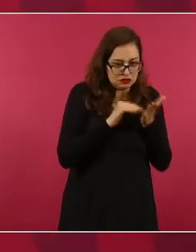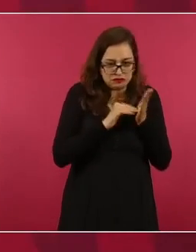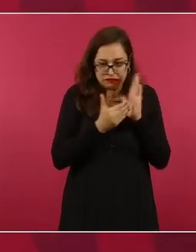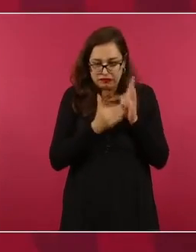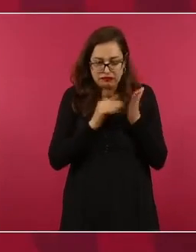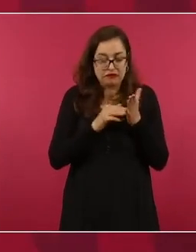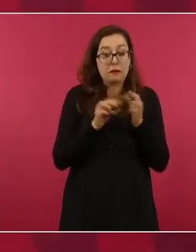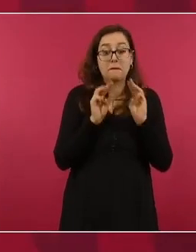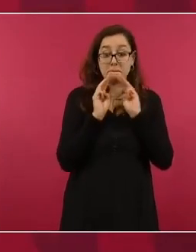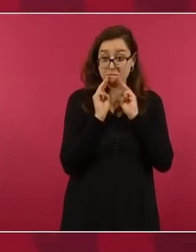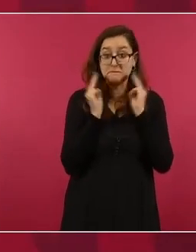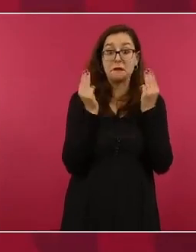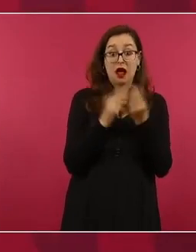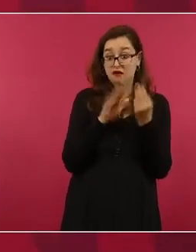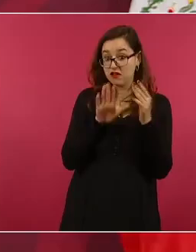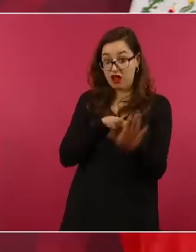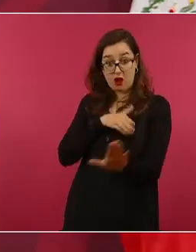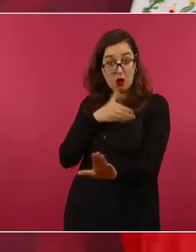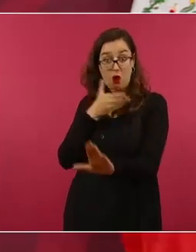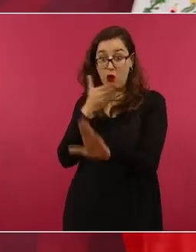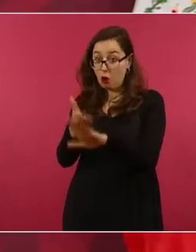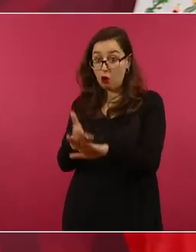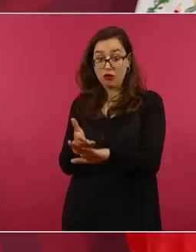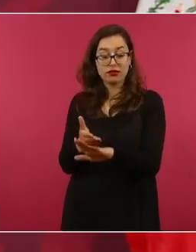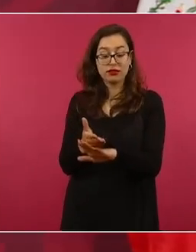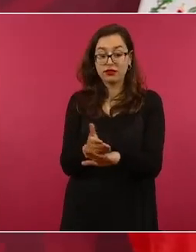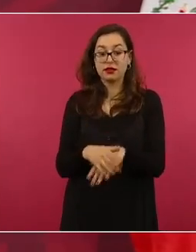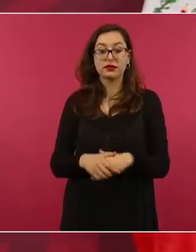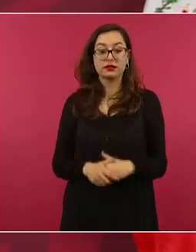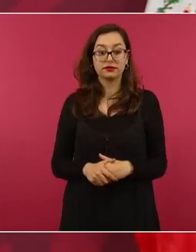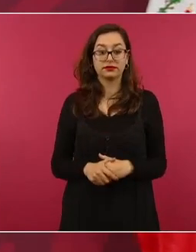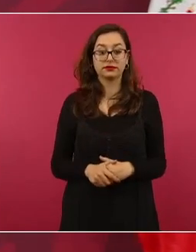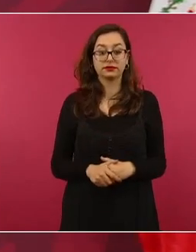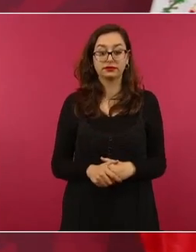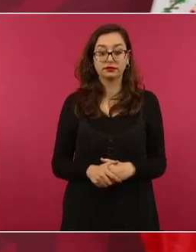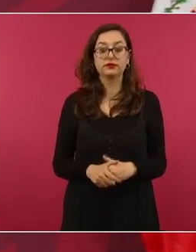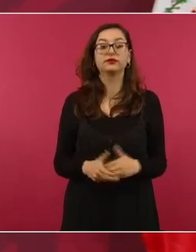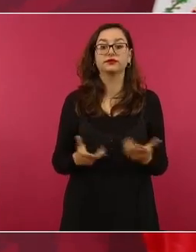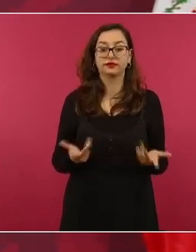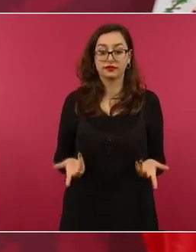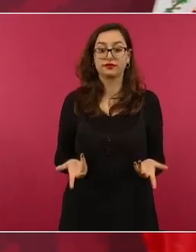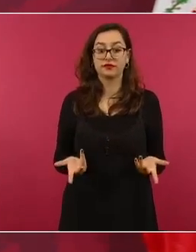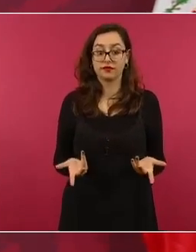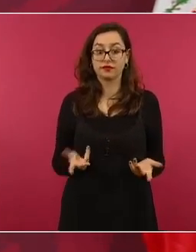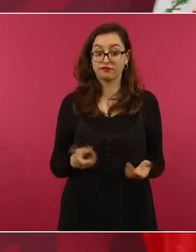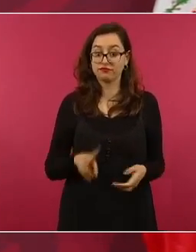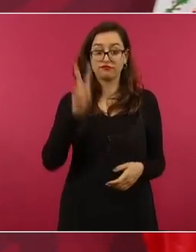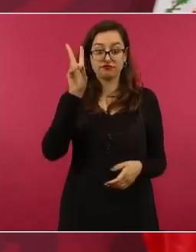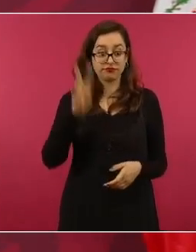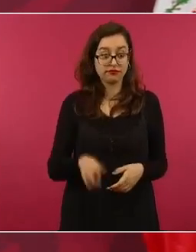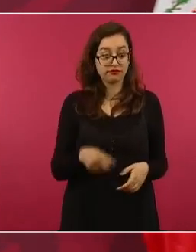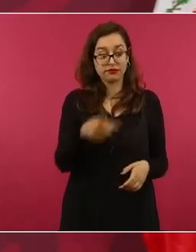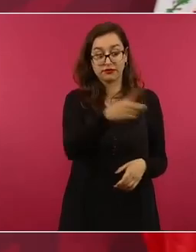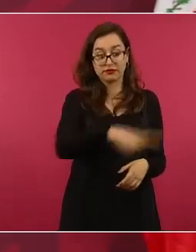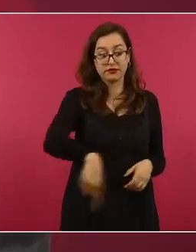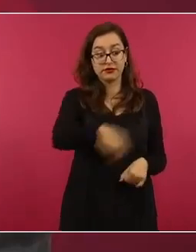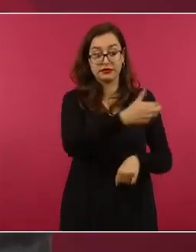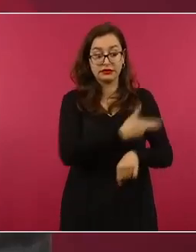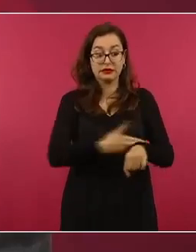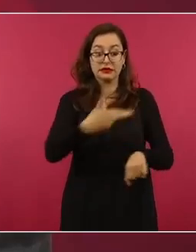y son capaces de todo. ¿Qué le parece? Y está orquestado